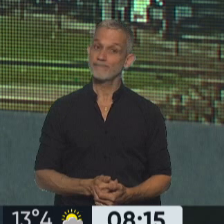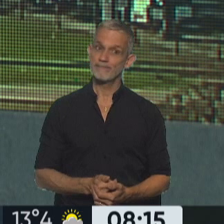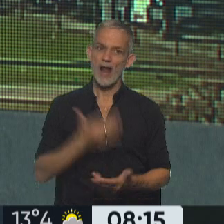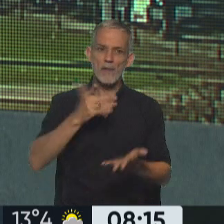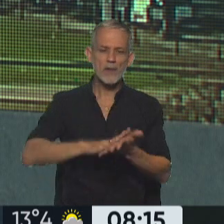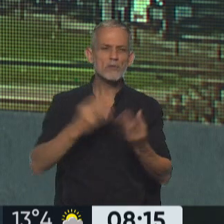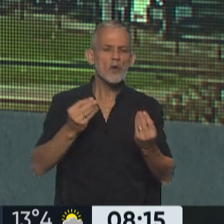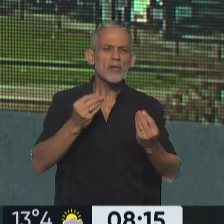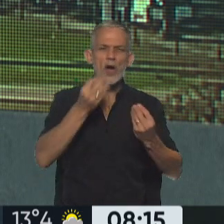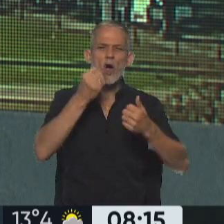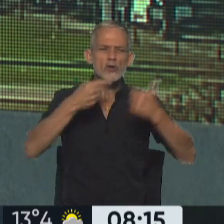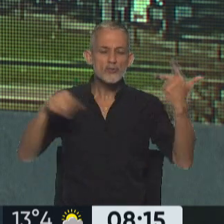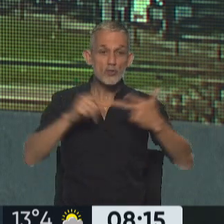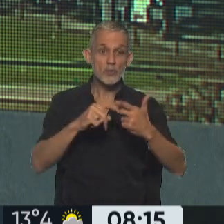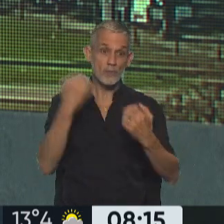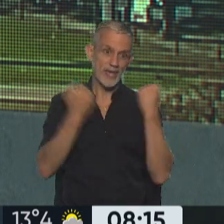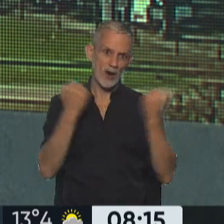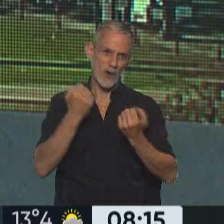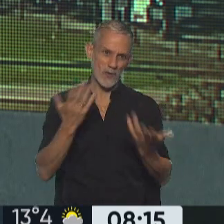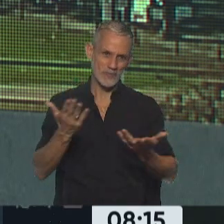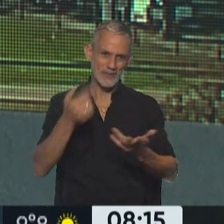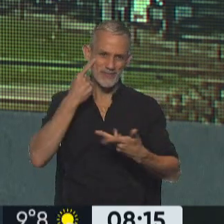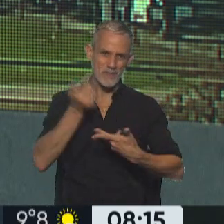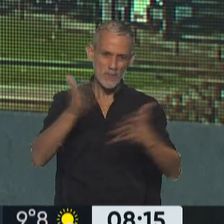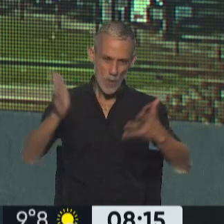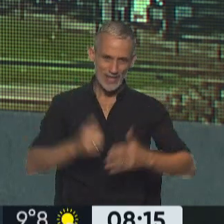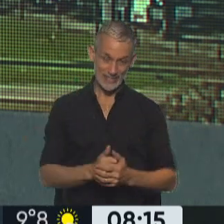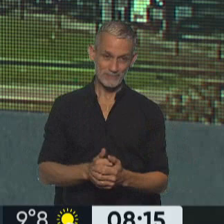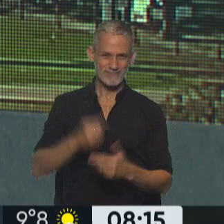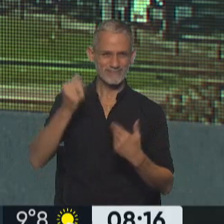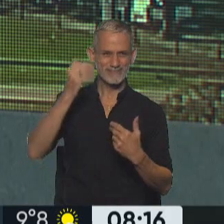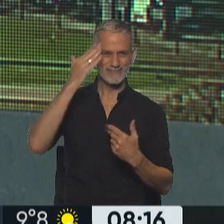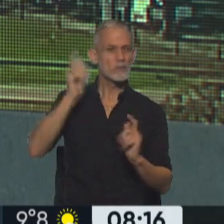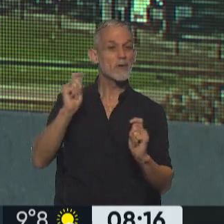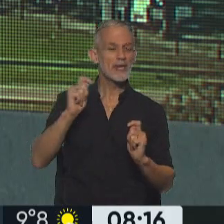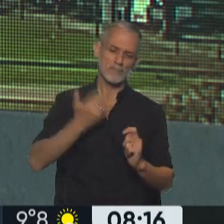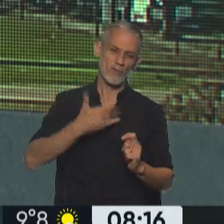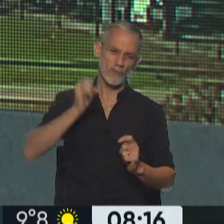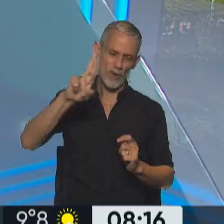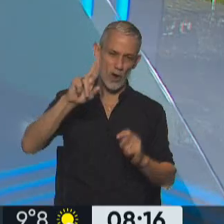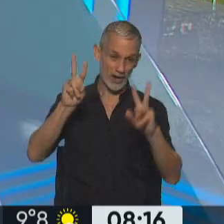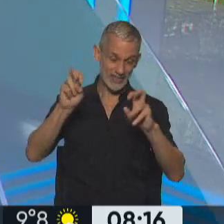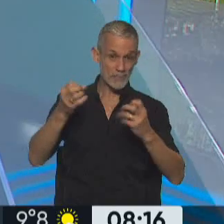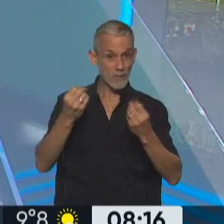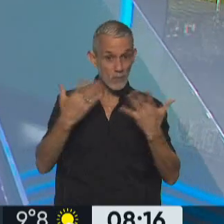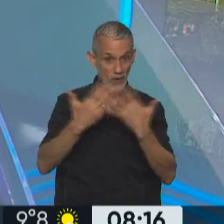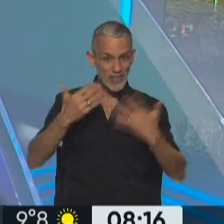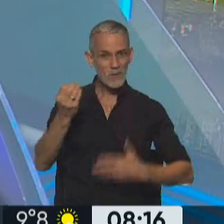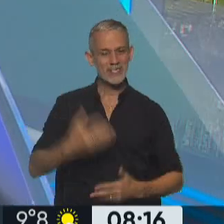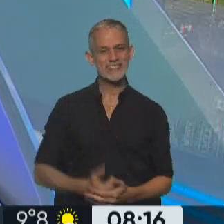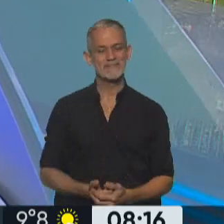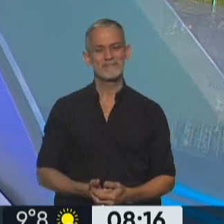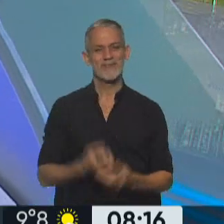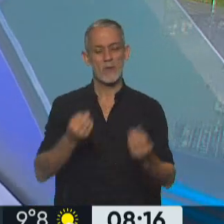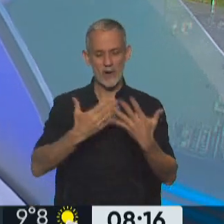Y hablamos del consumo y de los números de la economía que reflejan ese consumo. Por eso ya saludamos a Florencia Barragán con este tema. Flor, buen día. ¿De qué estamos hablando? Muy